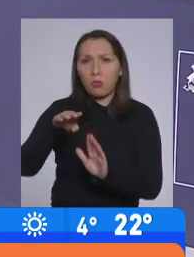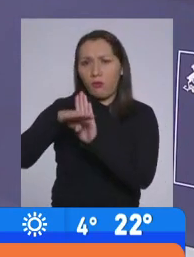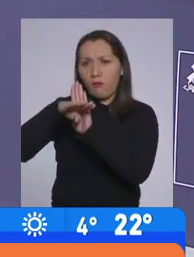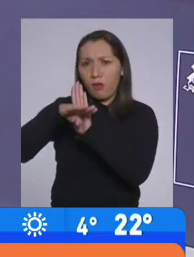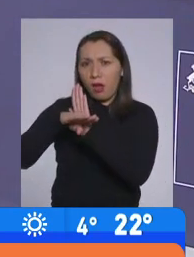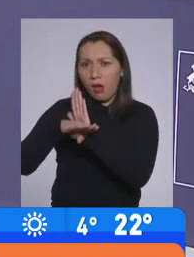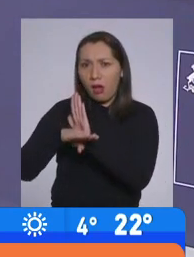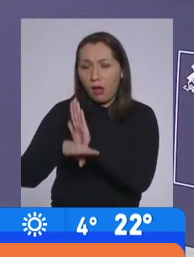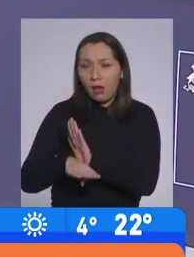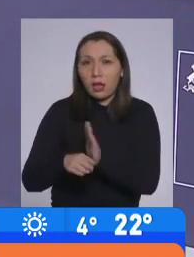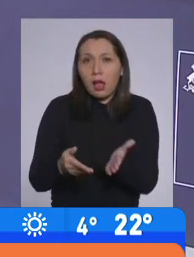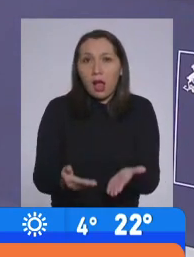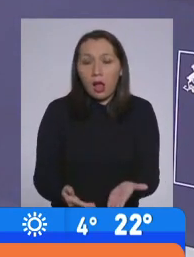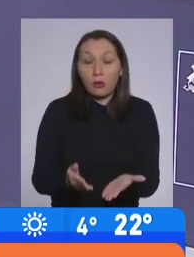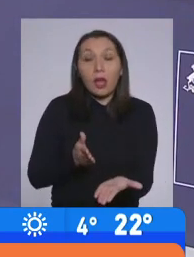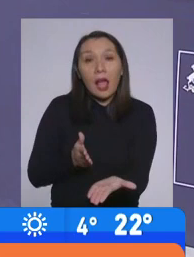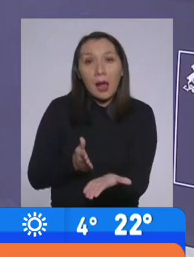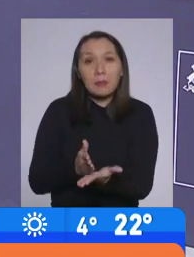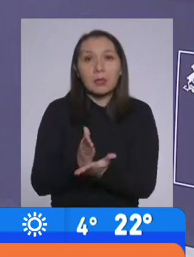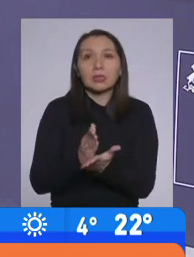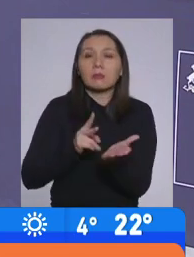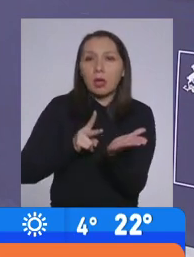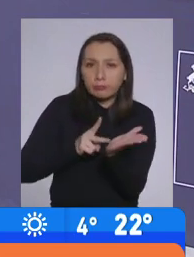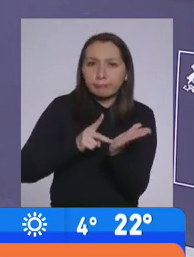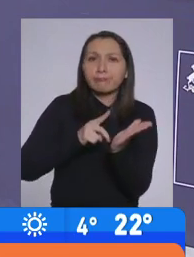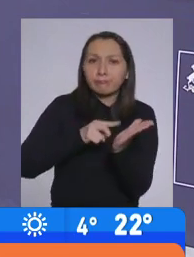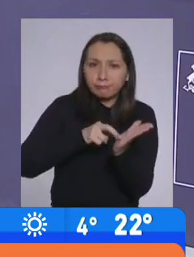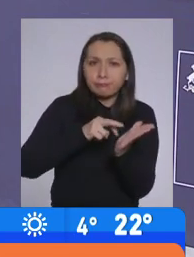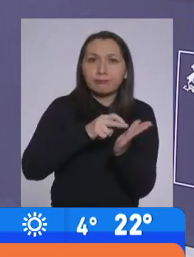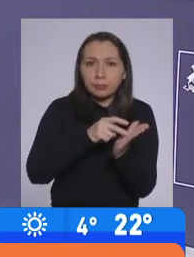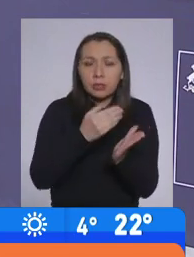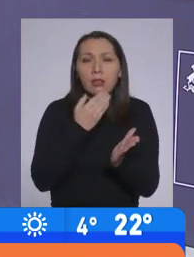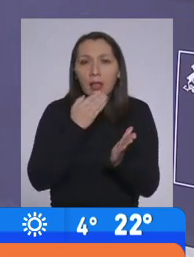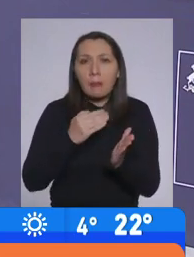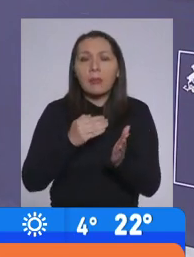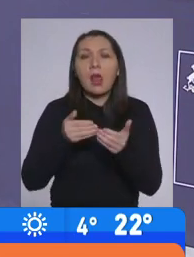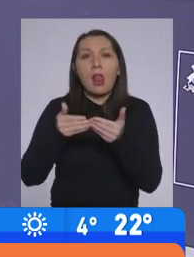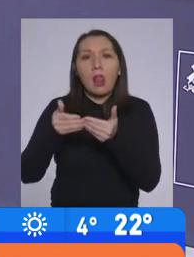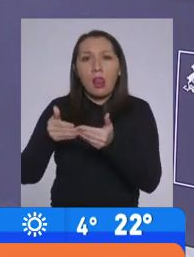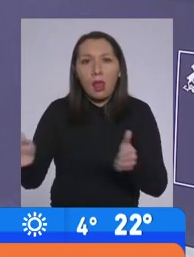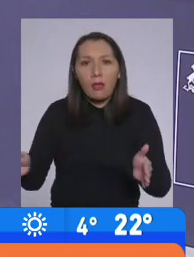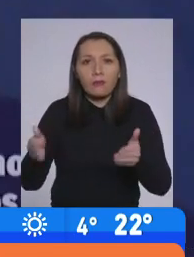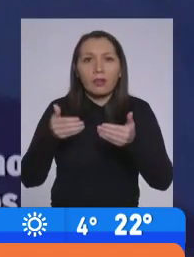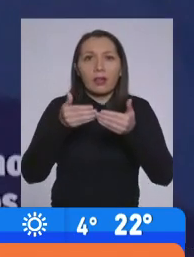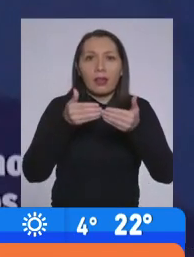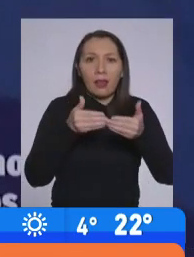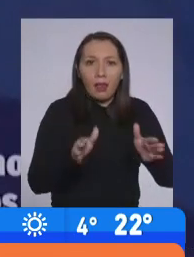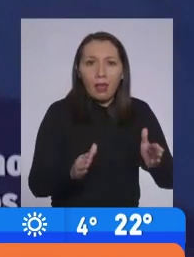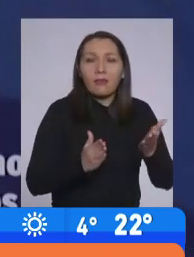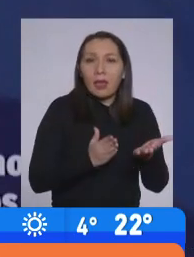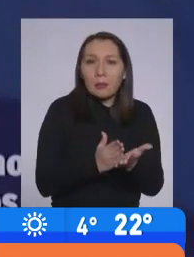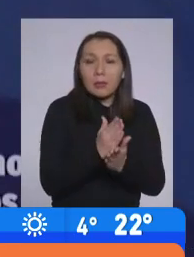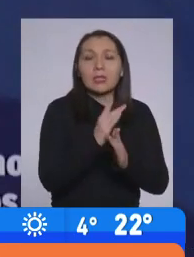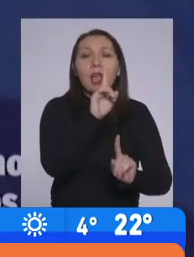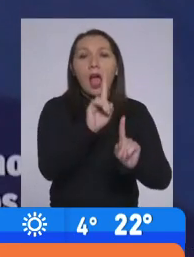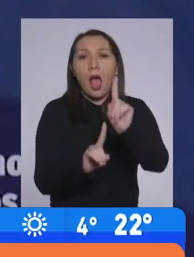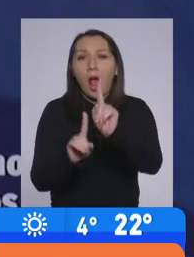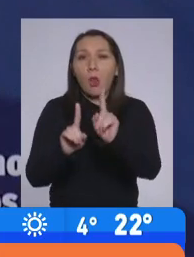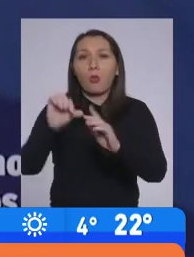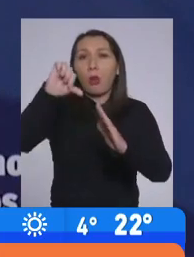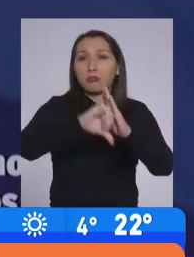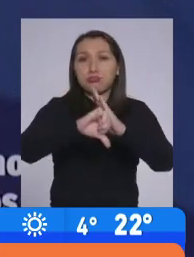bajas iniciamos paso a paso además el des confinamiento de algunas